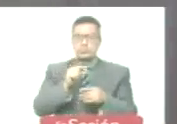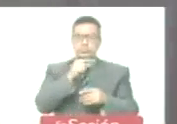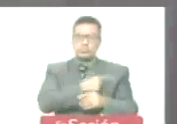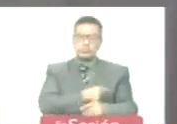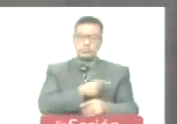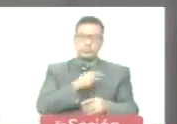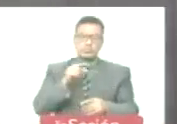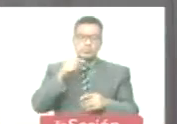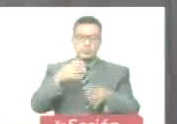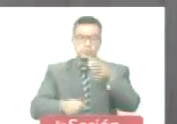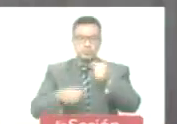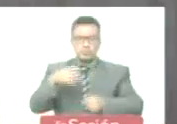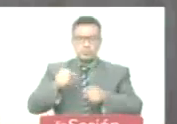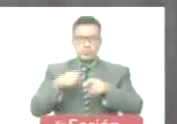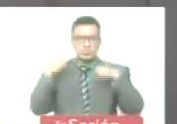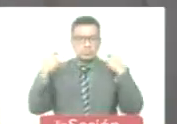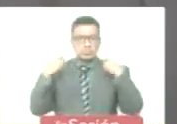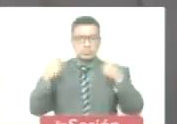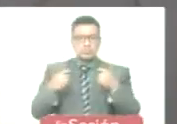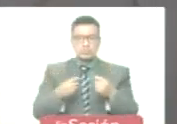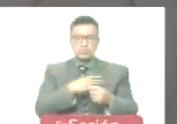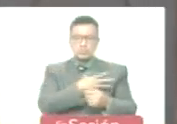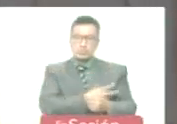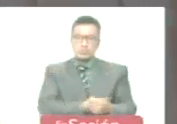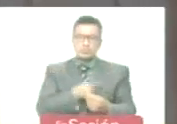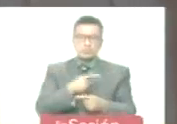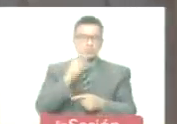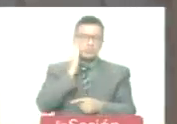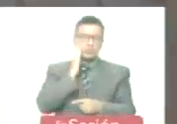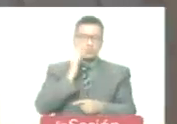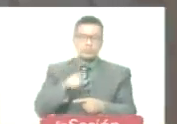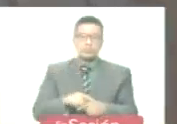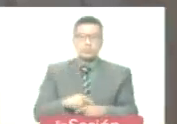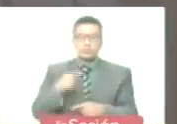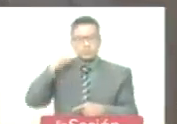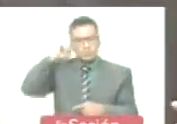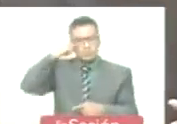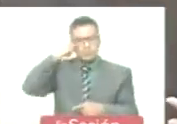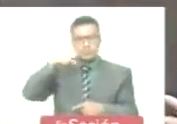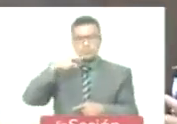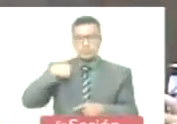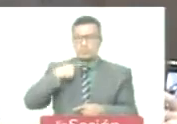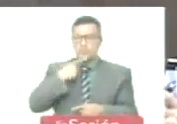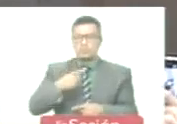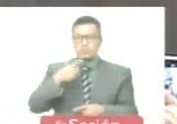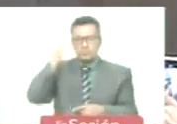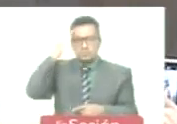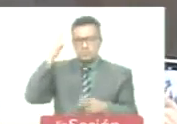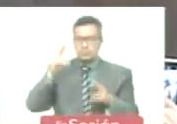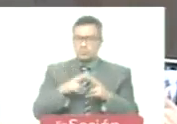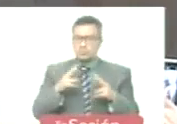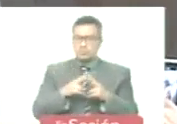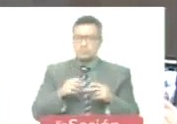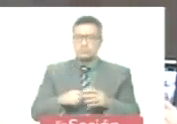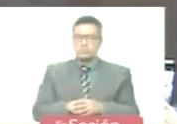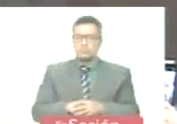promueve la lactancia materna en sí mismo. Yo quiero recordar, y no voy a dejar de reconocer